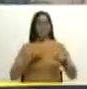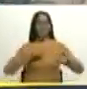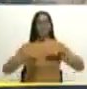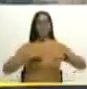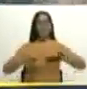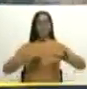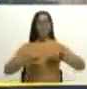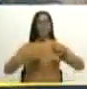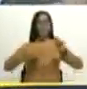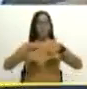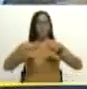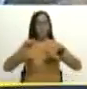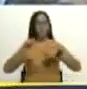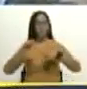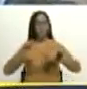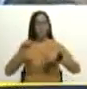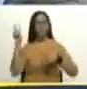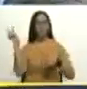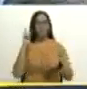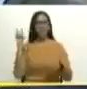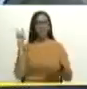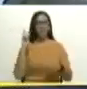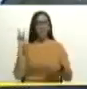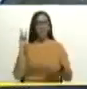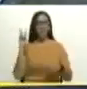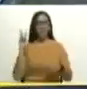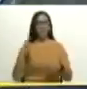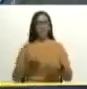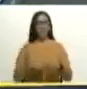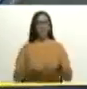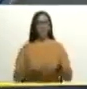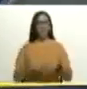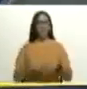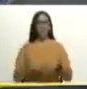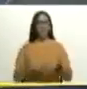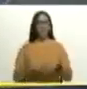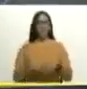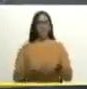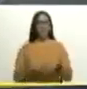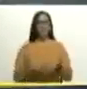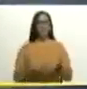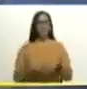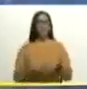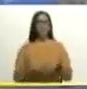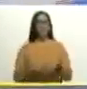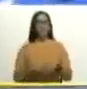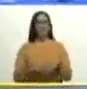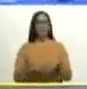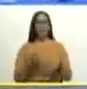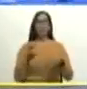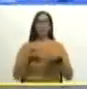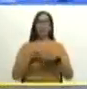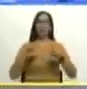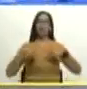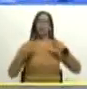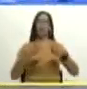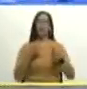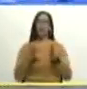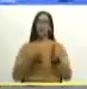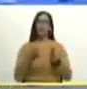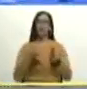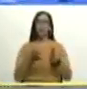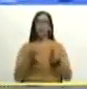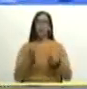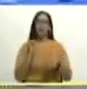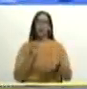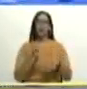de exportaciones de Venezuela, que dentro de la nueva institucionalidad